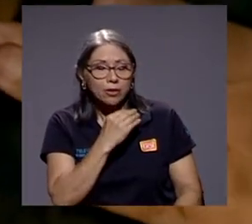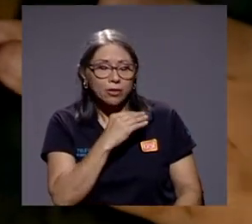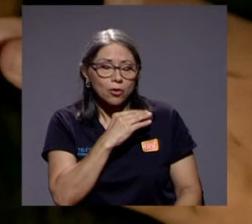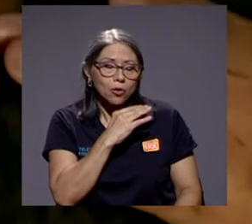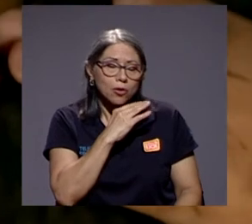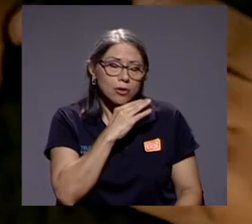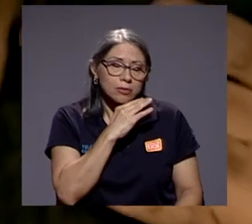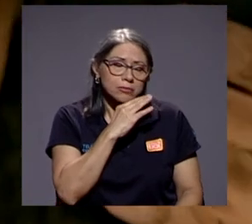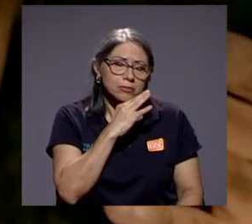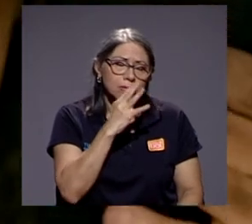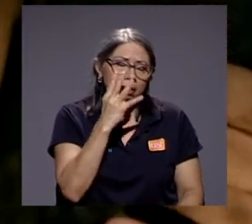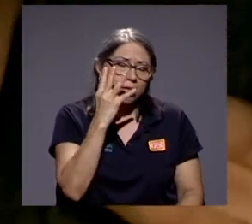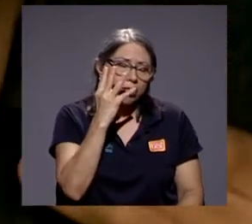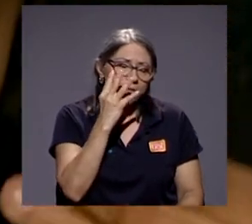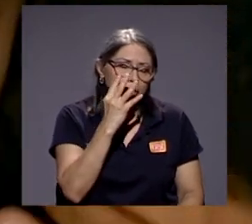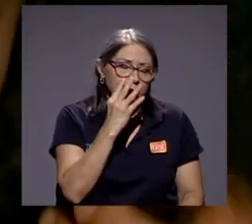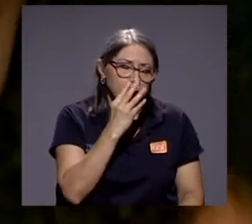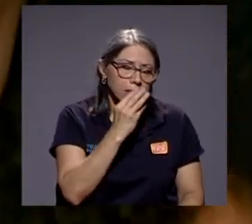profundo